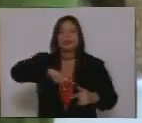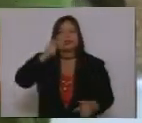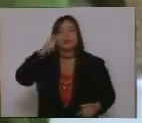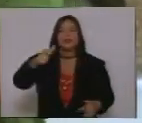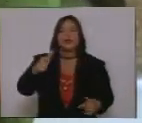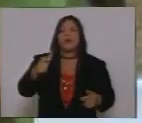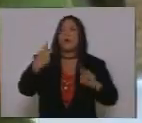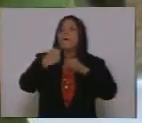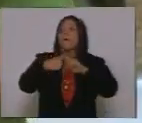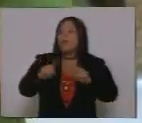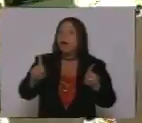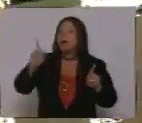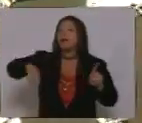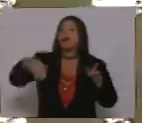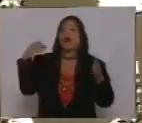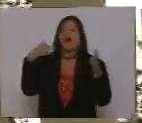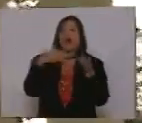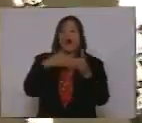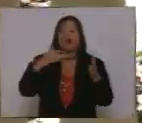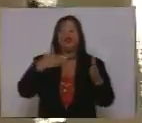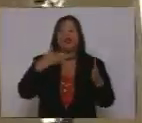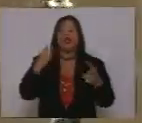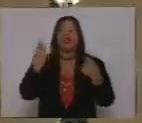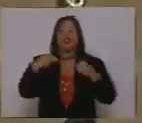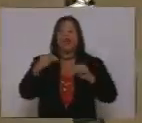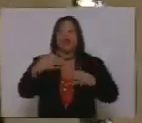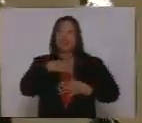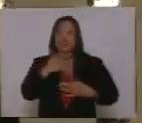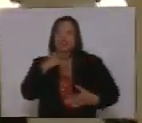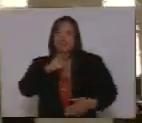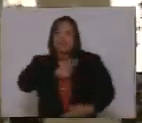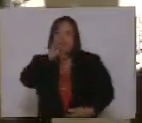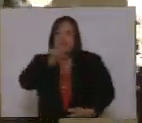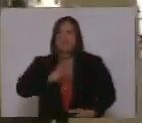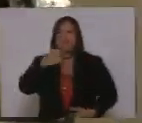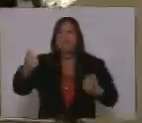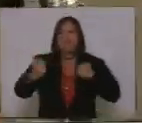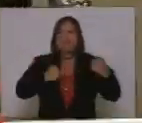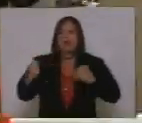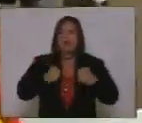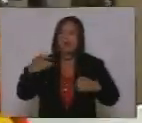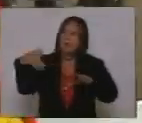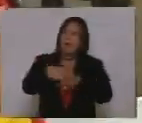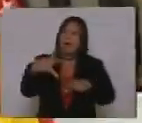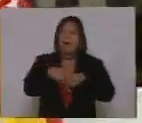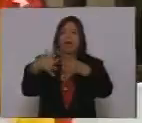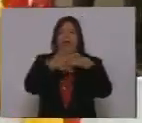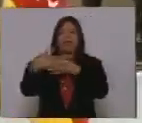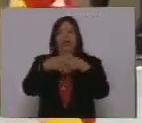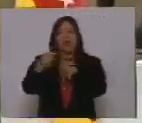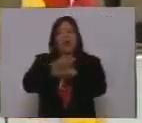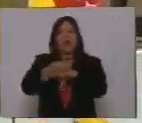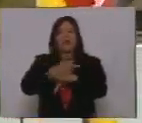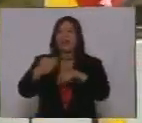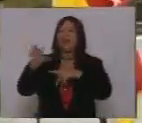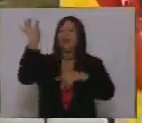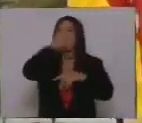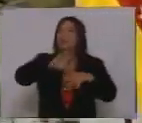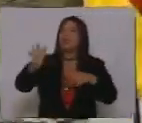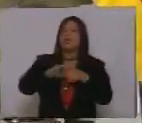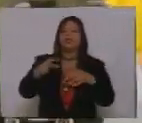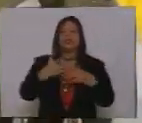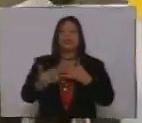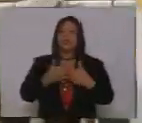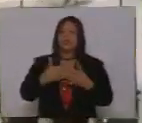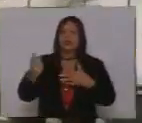pueblo, pero para ir en contraposición sino de sus intereses personales, pidiendo la intervención norteamericana de potencias extranjeras que